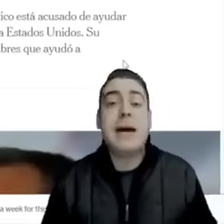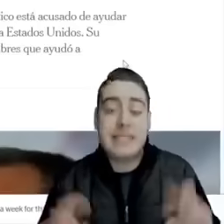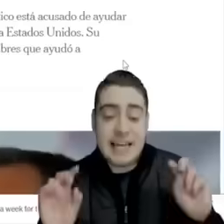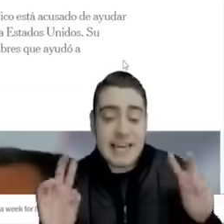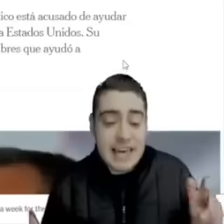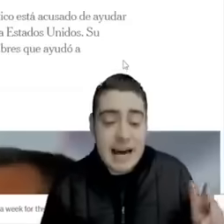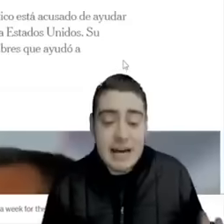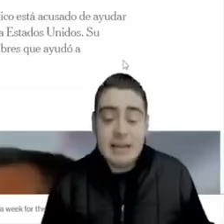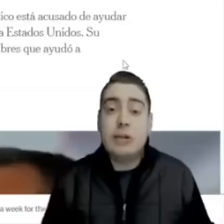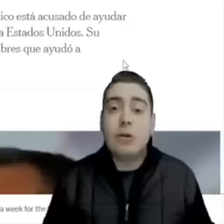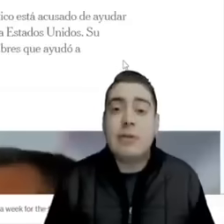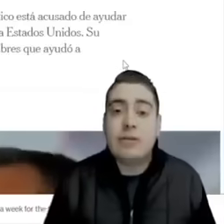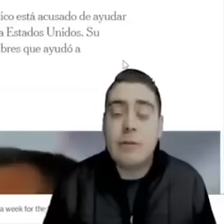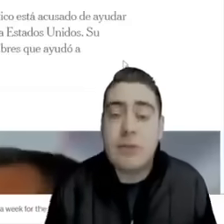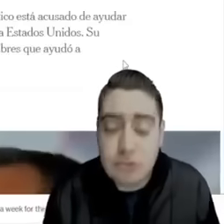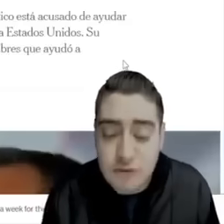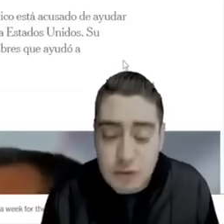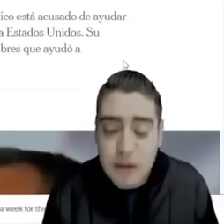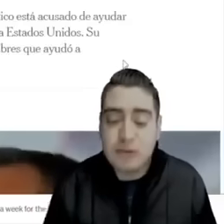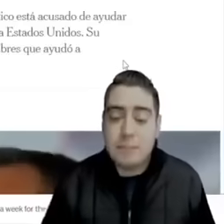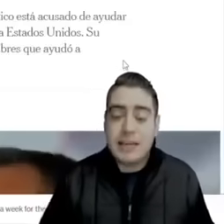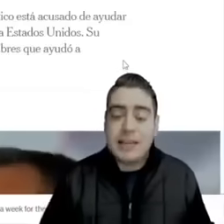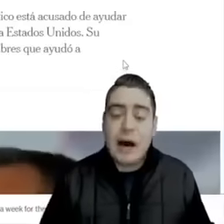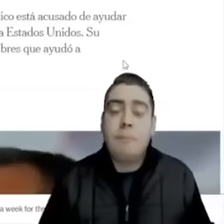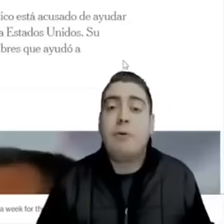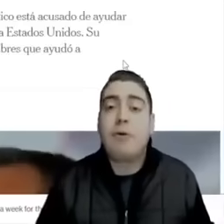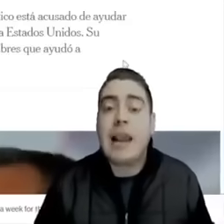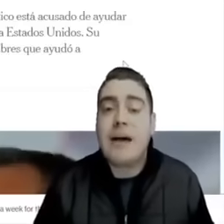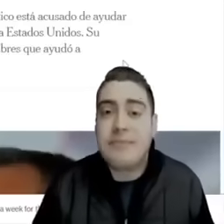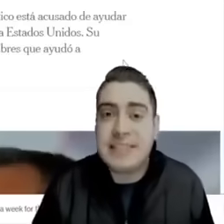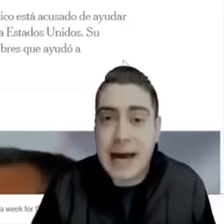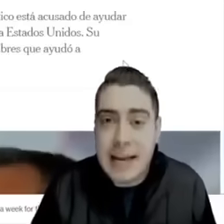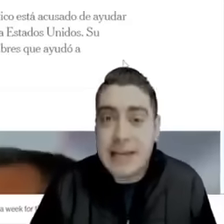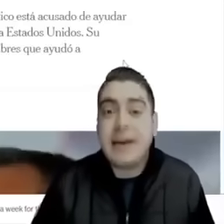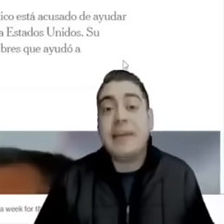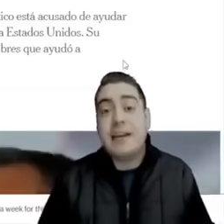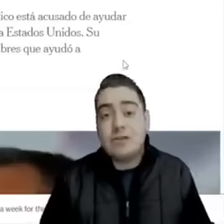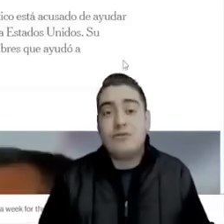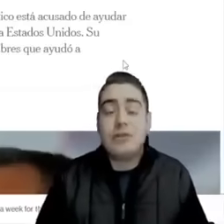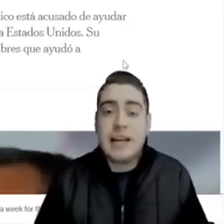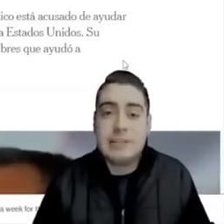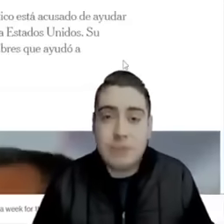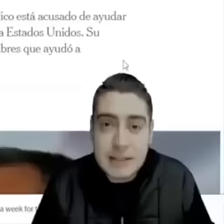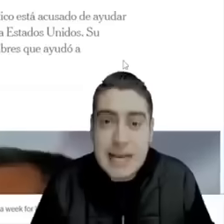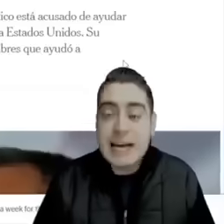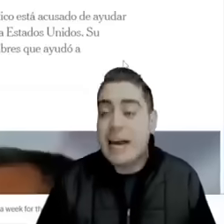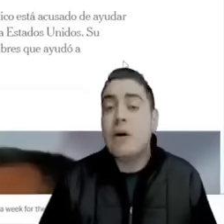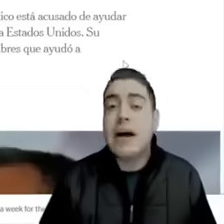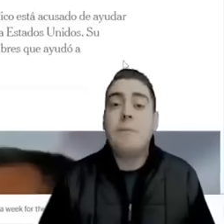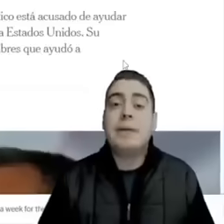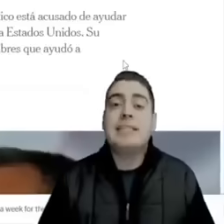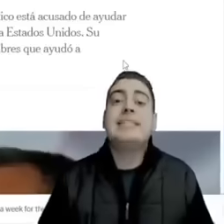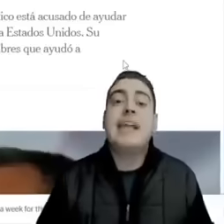según perseguía, y todo esto, amigos, confirmado también ya por la fiscalía, que de hecho fueron de las pruebas